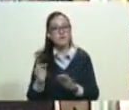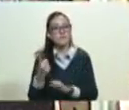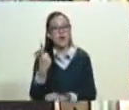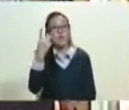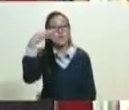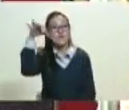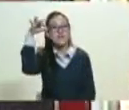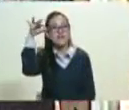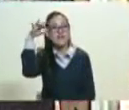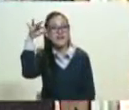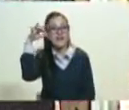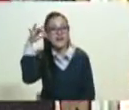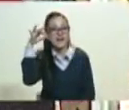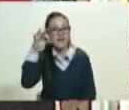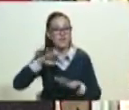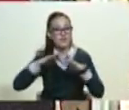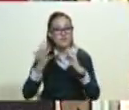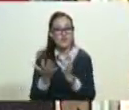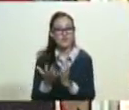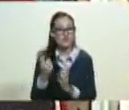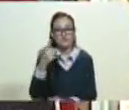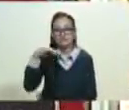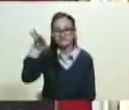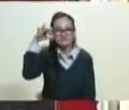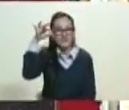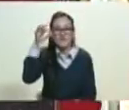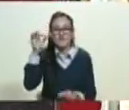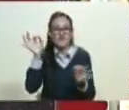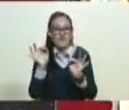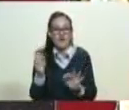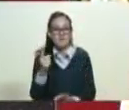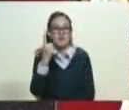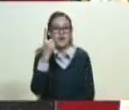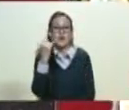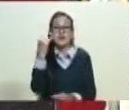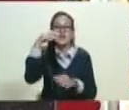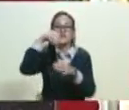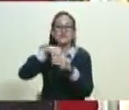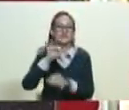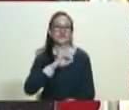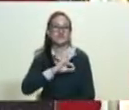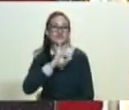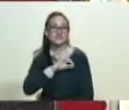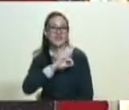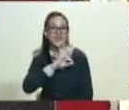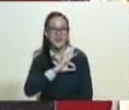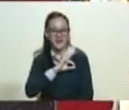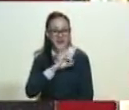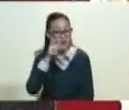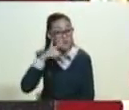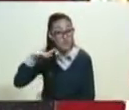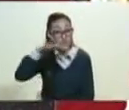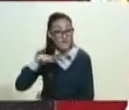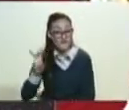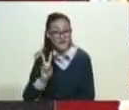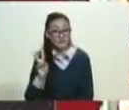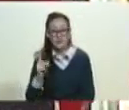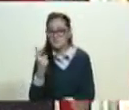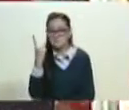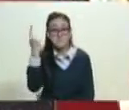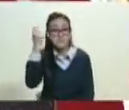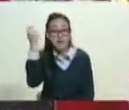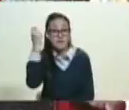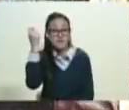mundo, un modelo exclusivo a exhibir, un modelo de inclusión social. El pueblo de Venezuela, por primera